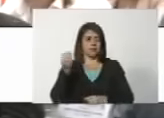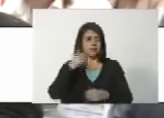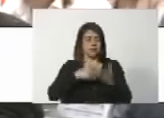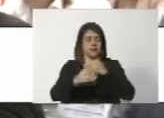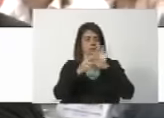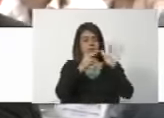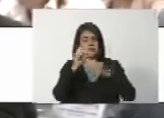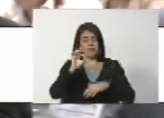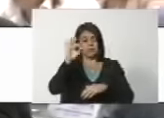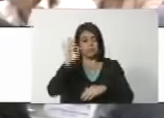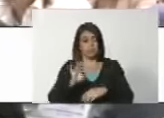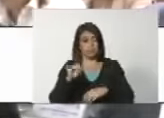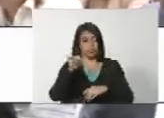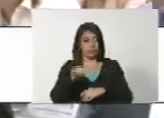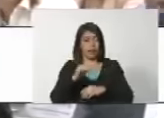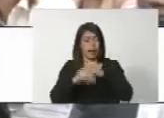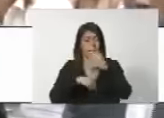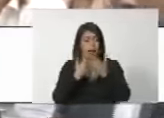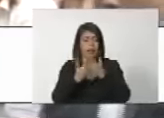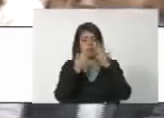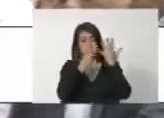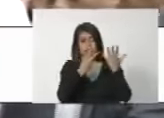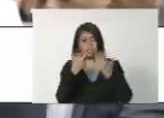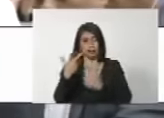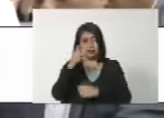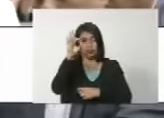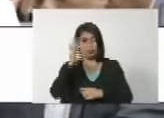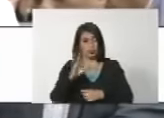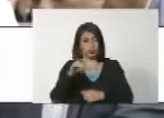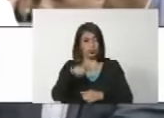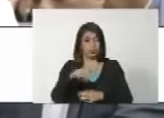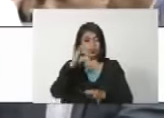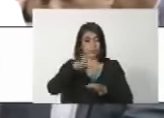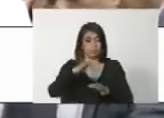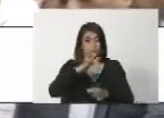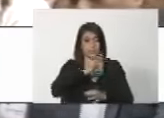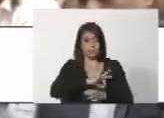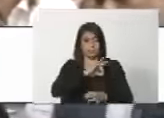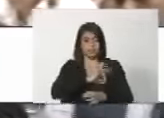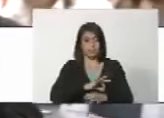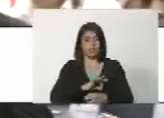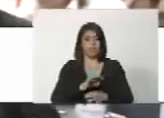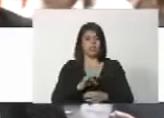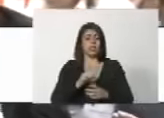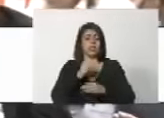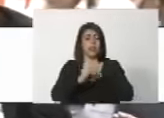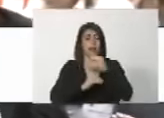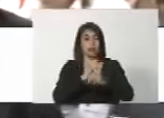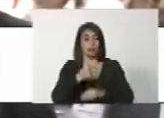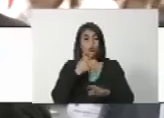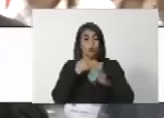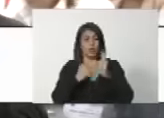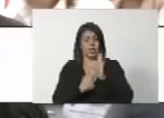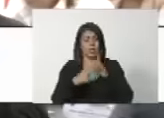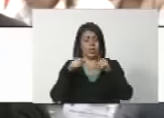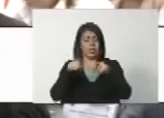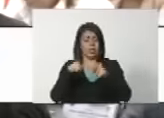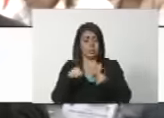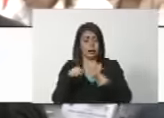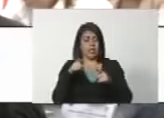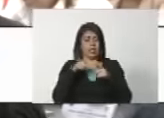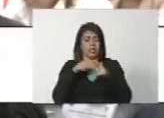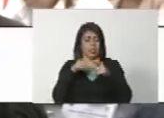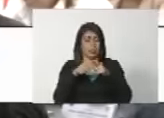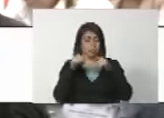del 70%, hasta el 83% de inversión social hemos ejecutado en esa área. Es por